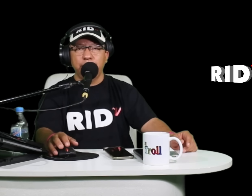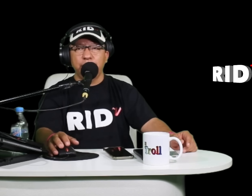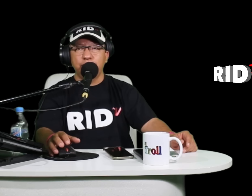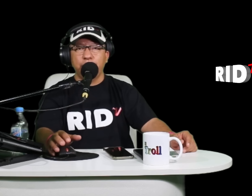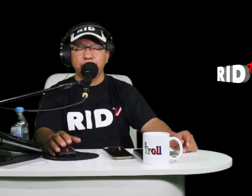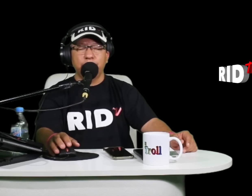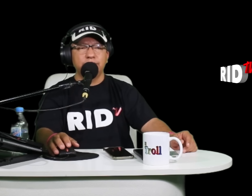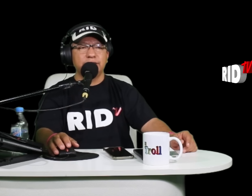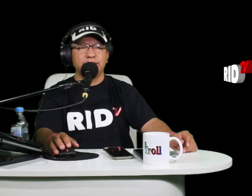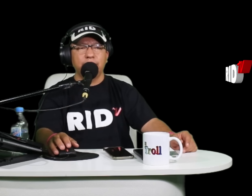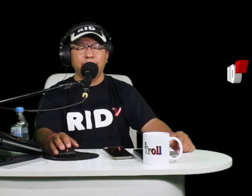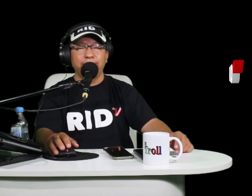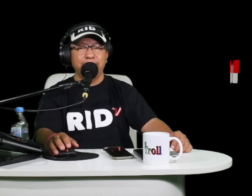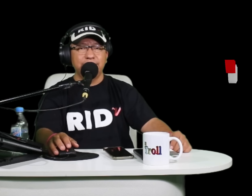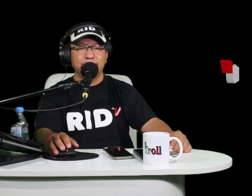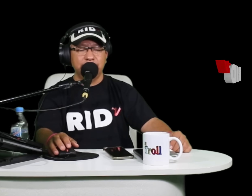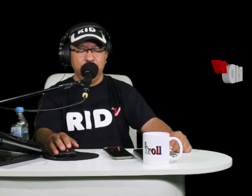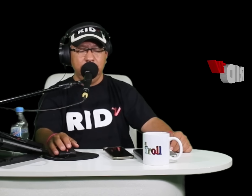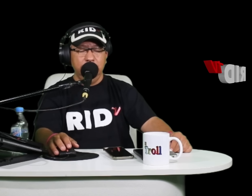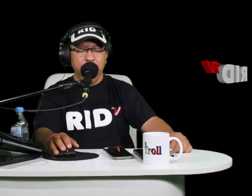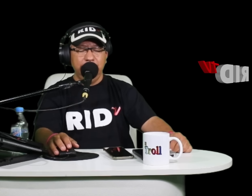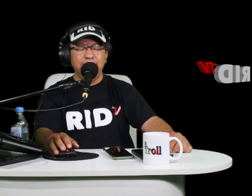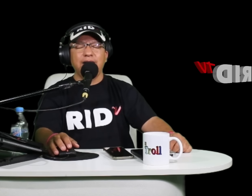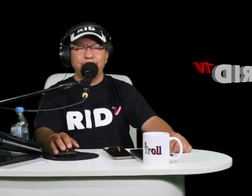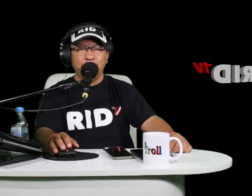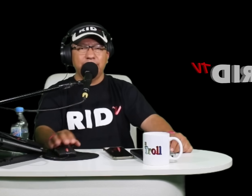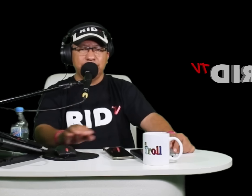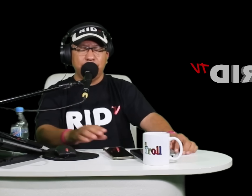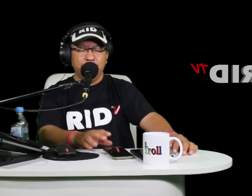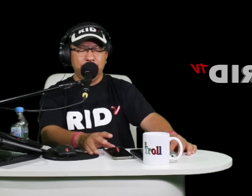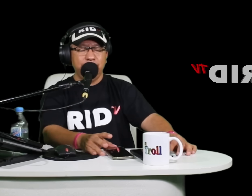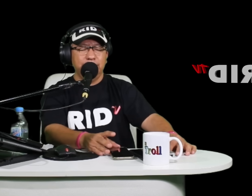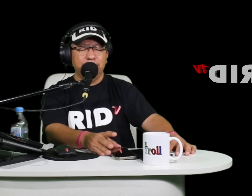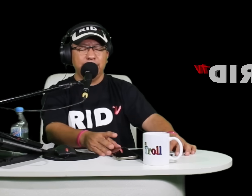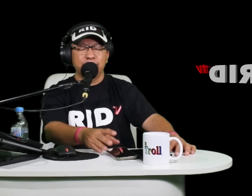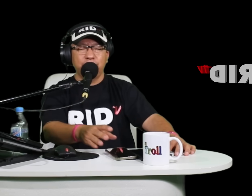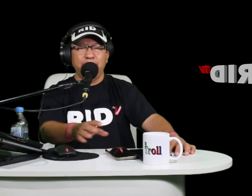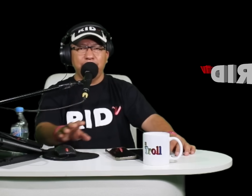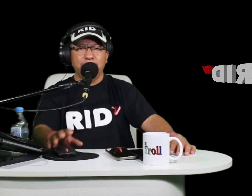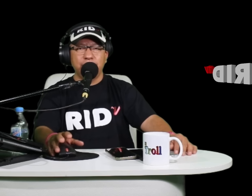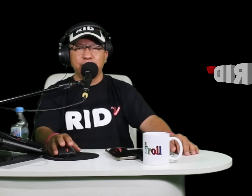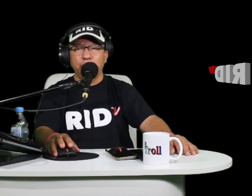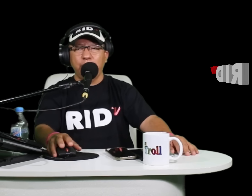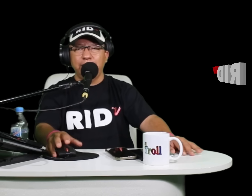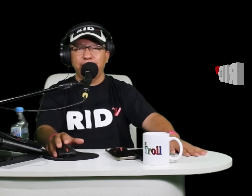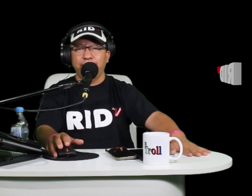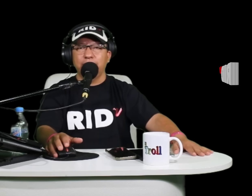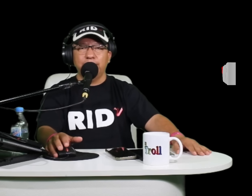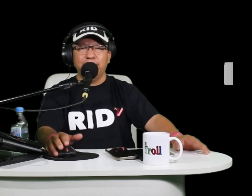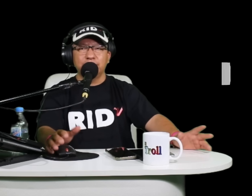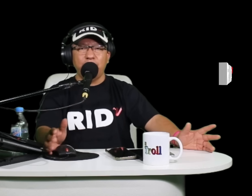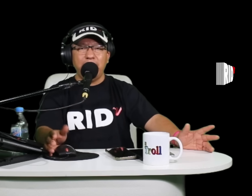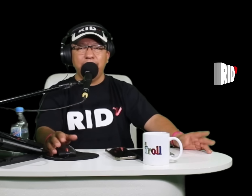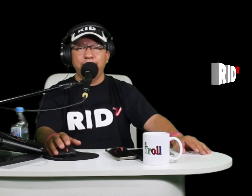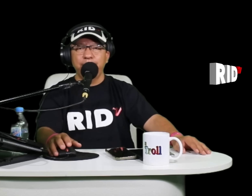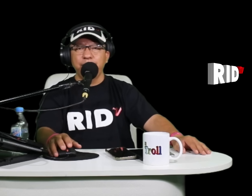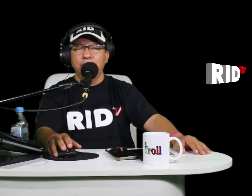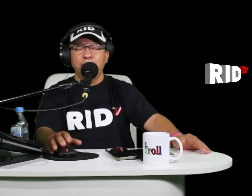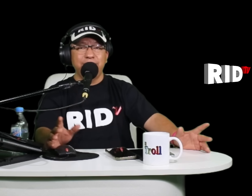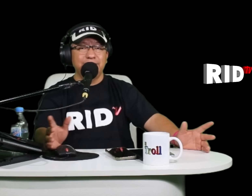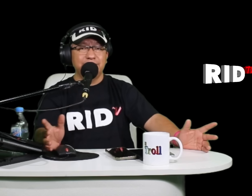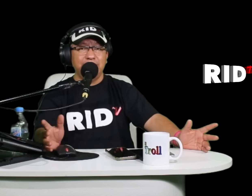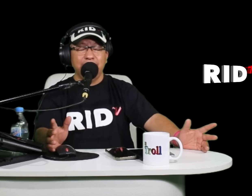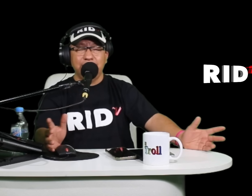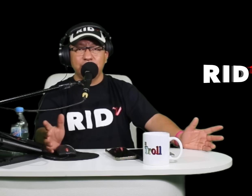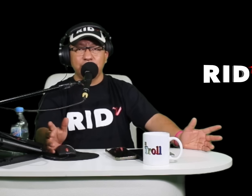gustó me gustó porque estuvimos haciendo conferencias y tienen que ver con esto eh reconstruir a México estuvo ahí Fernando belan zurin